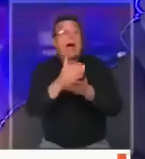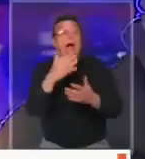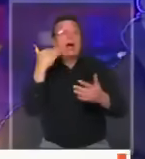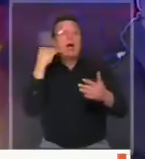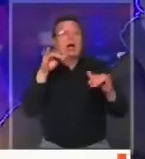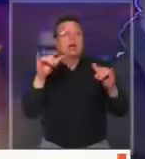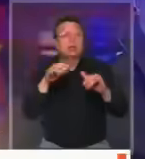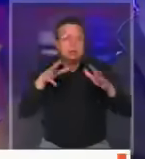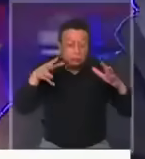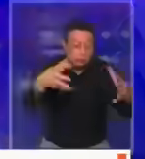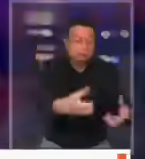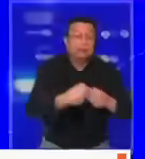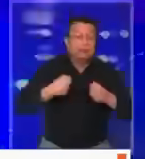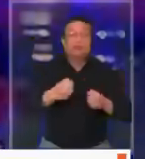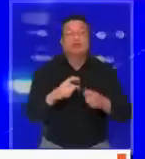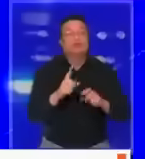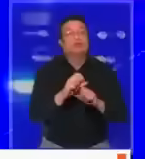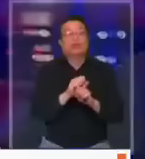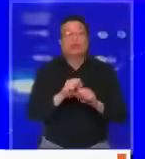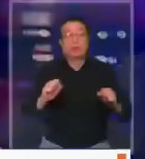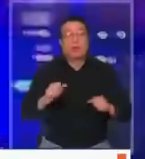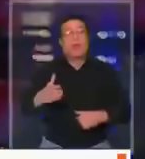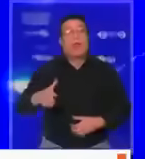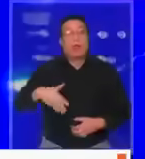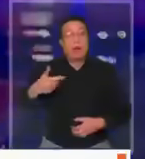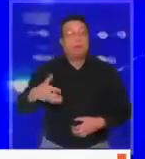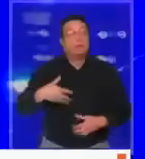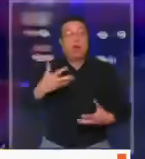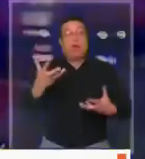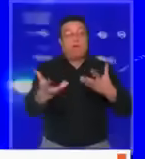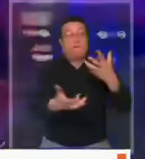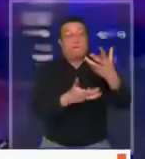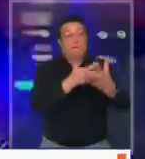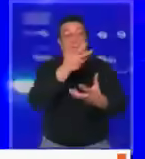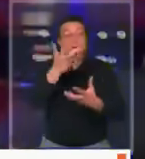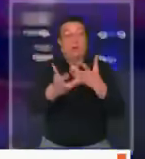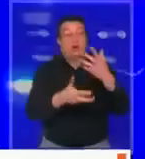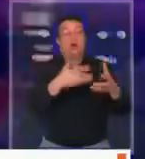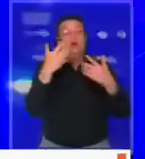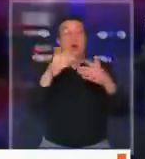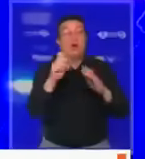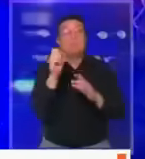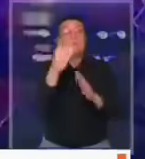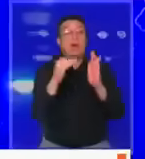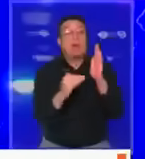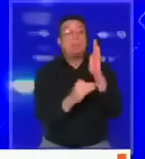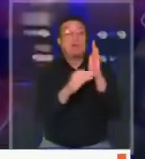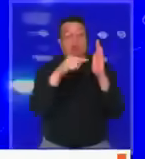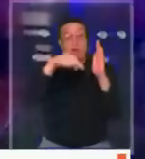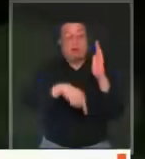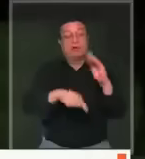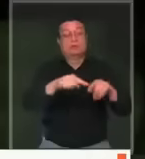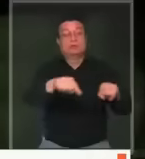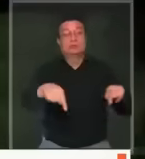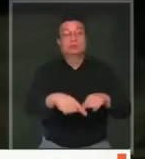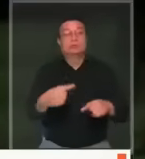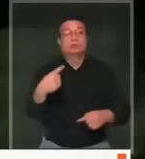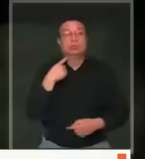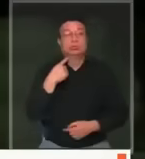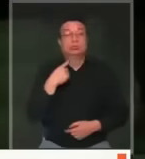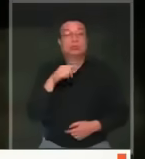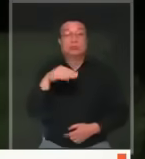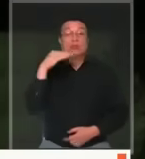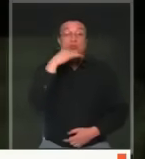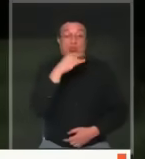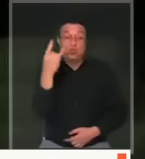hacer las maniobras de rescate respectivas. Lamentablemente el fuego o el menor de edad se encontraba en el primer piso, en una de las habitaciones afectadas. En medio de la